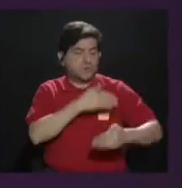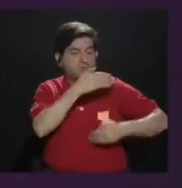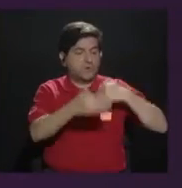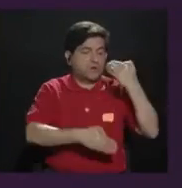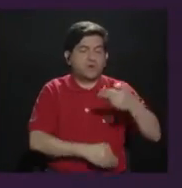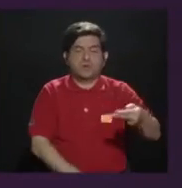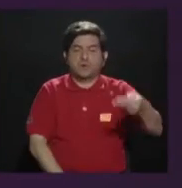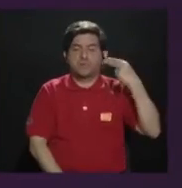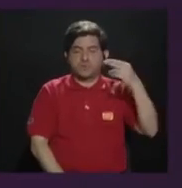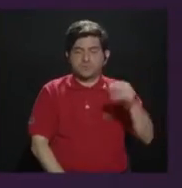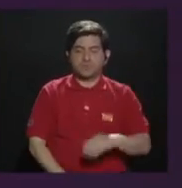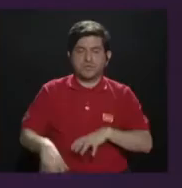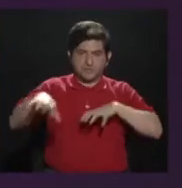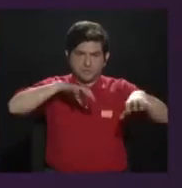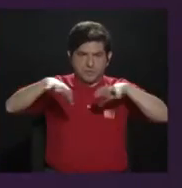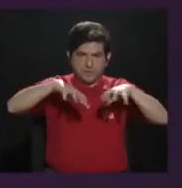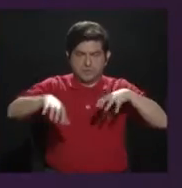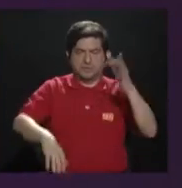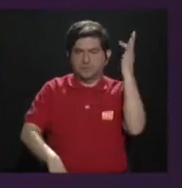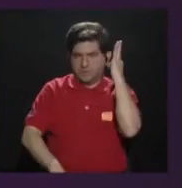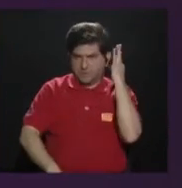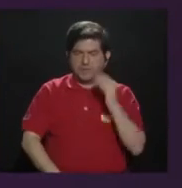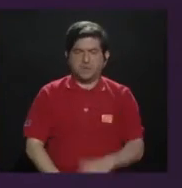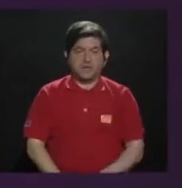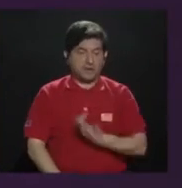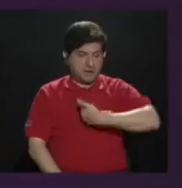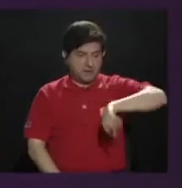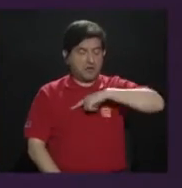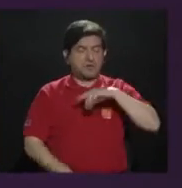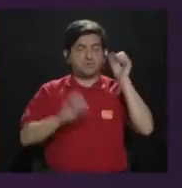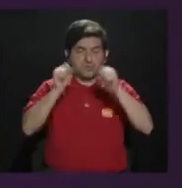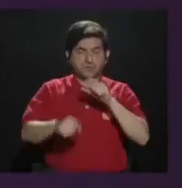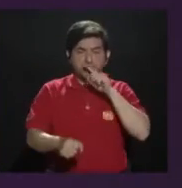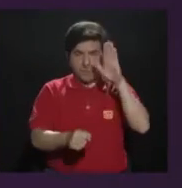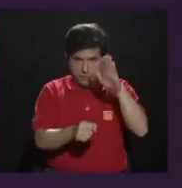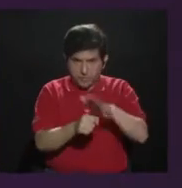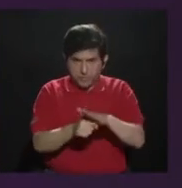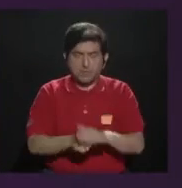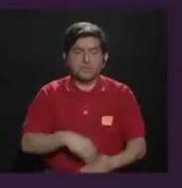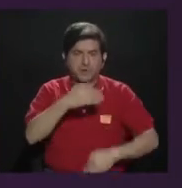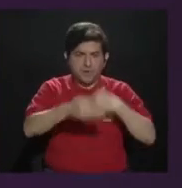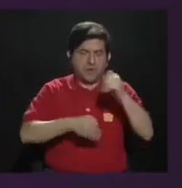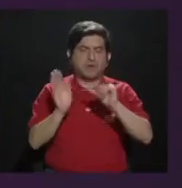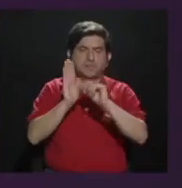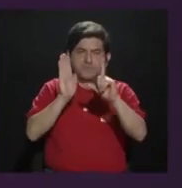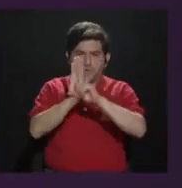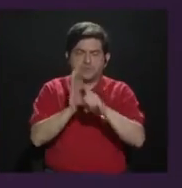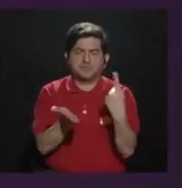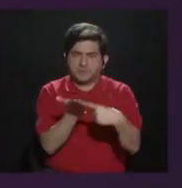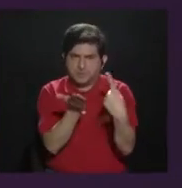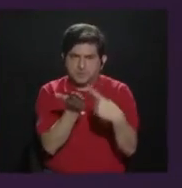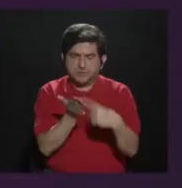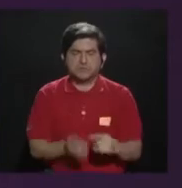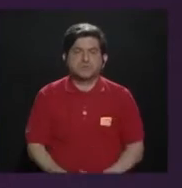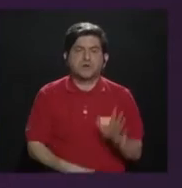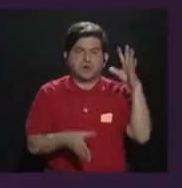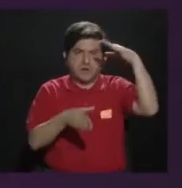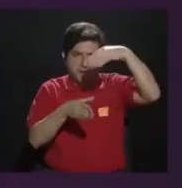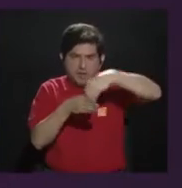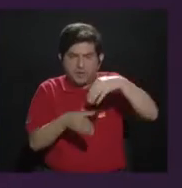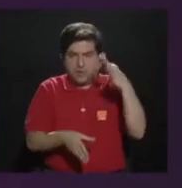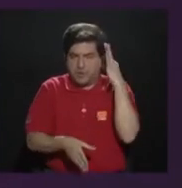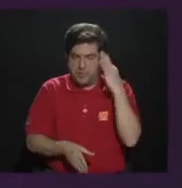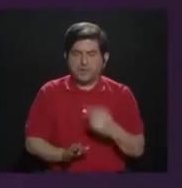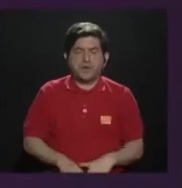del movimiento de mujeres y que hemos podido llevarlas adelante en el debate legislativo gracias a la incorporación de las mujeres en estos espacios